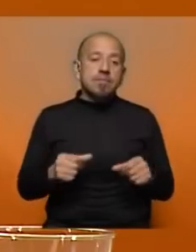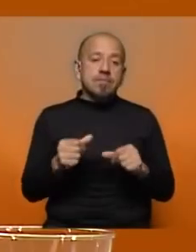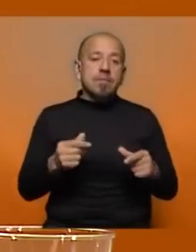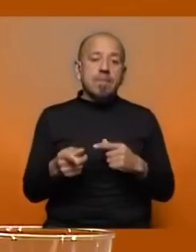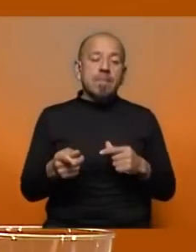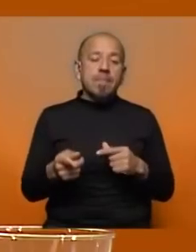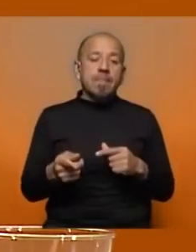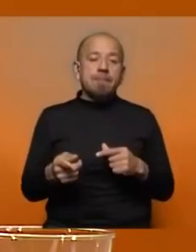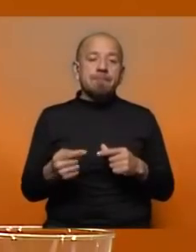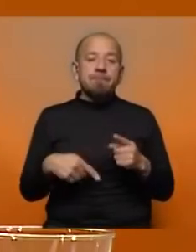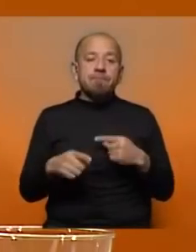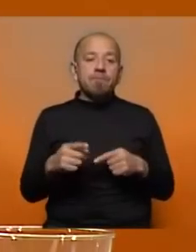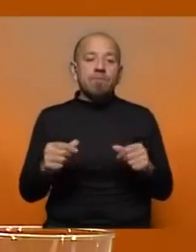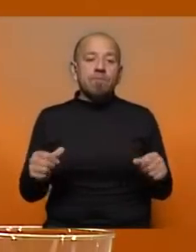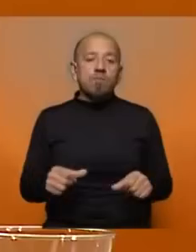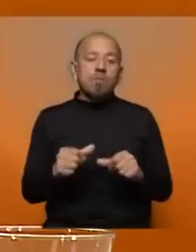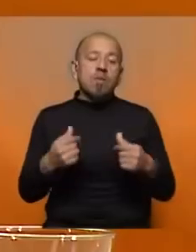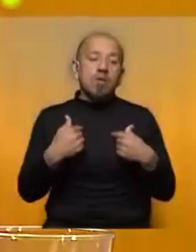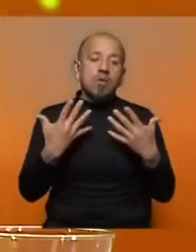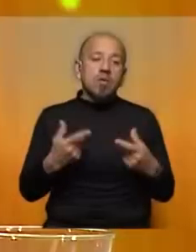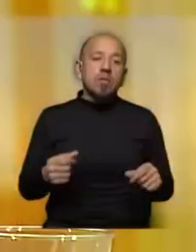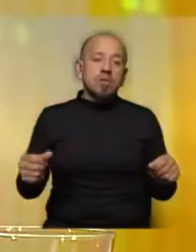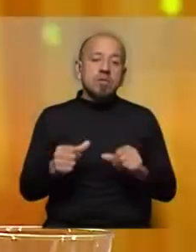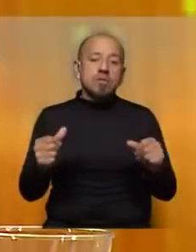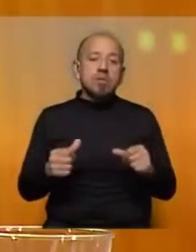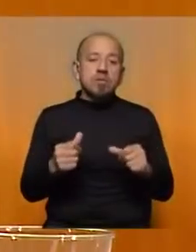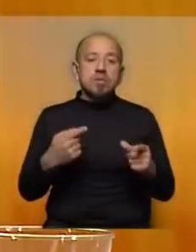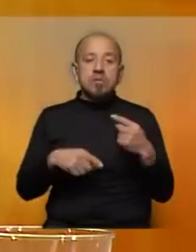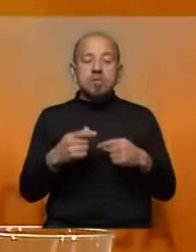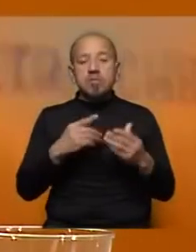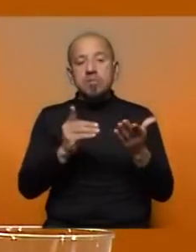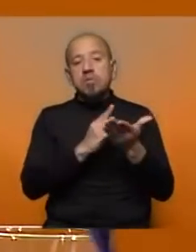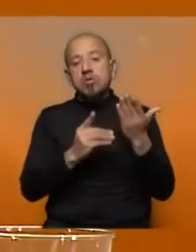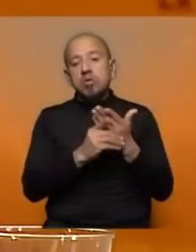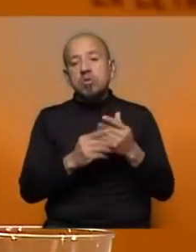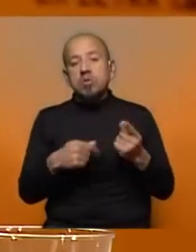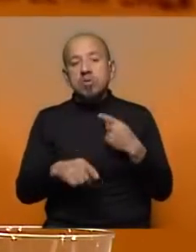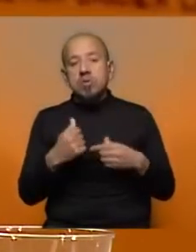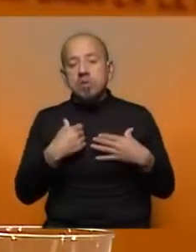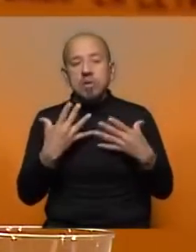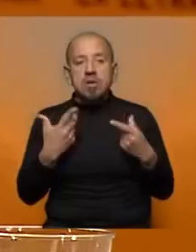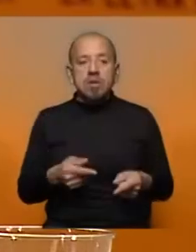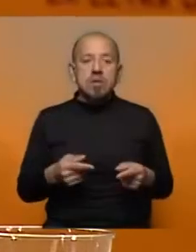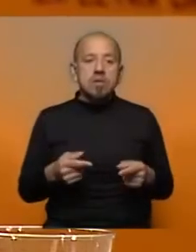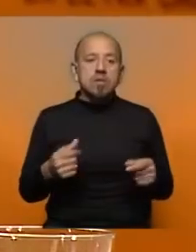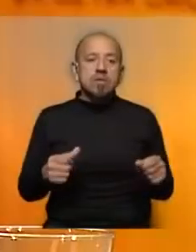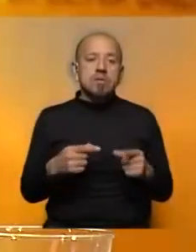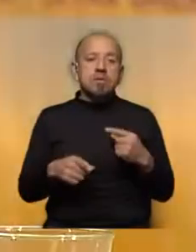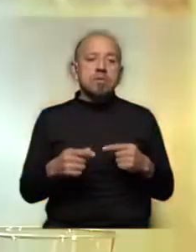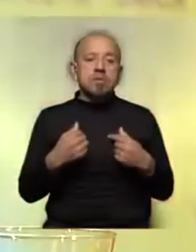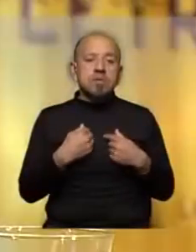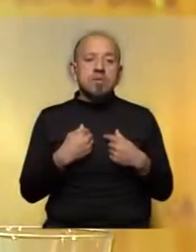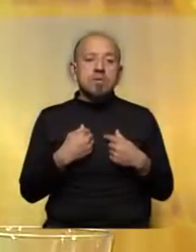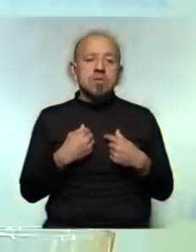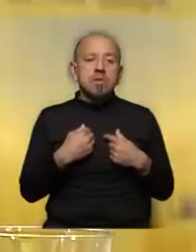ya quiero hacer lo que me gusta lo que disfruto un proyecto que me enamore que me gusta que me entusiasme este a mí me gustaba